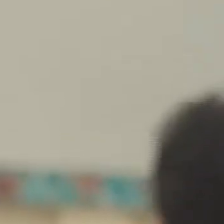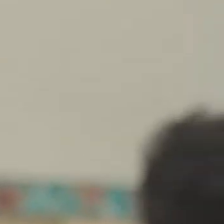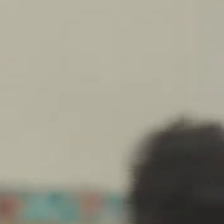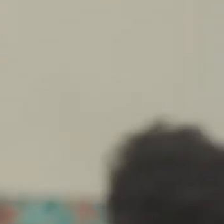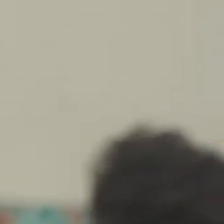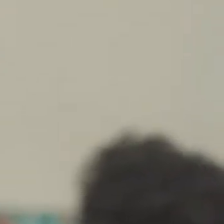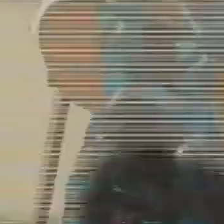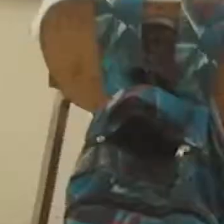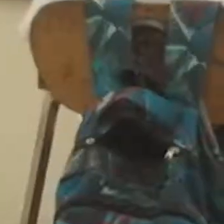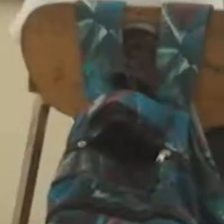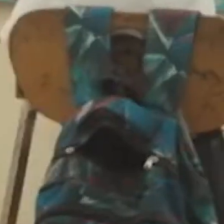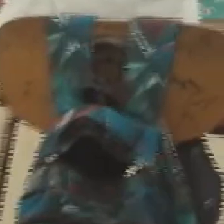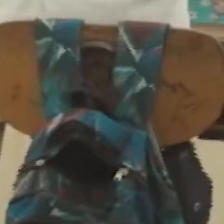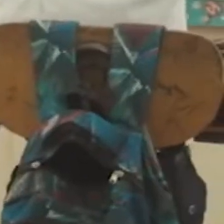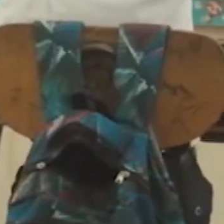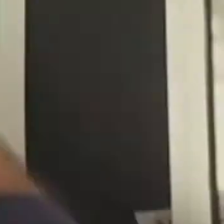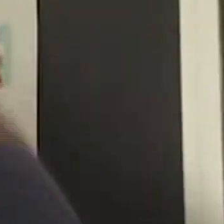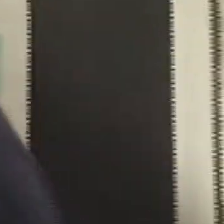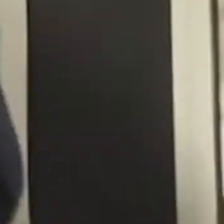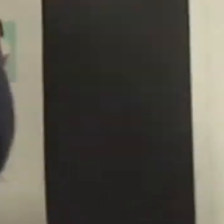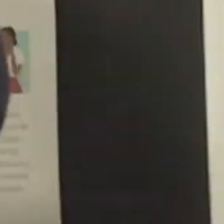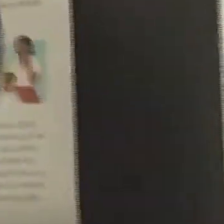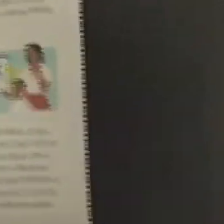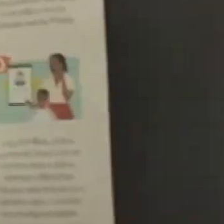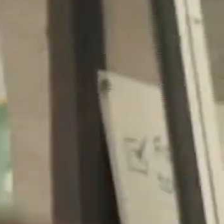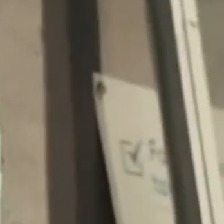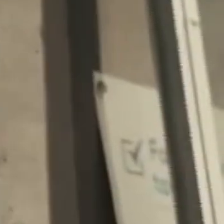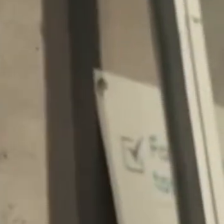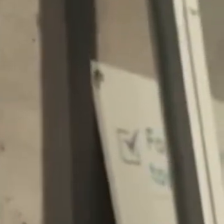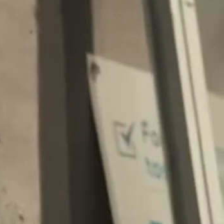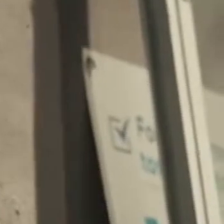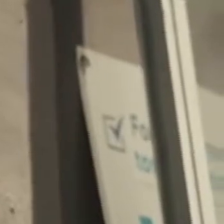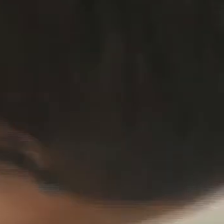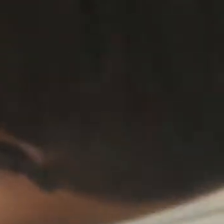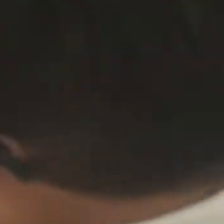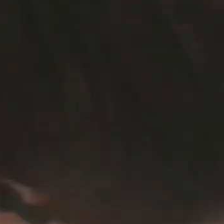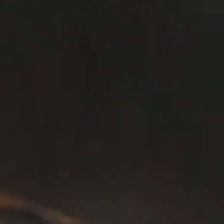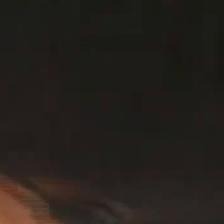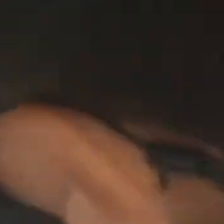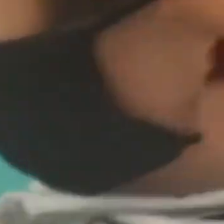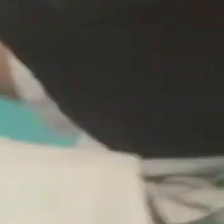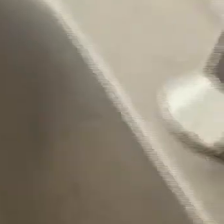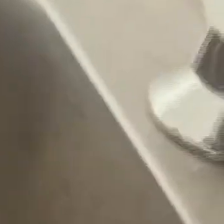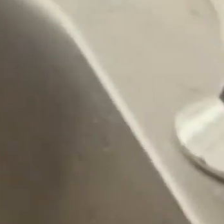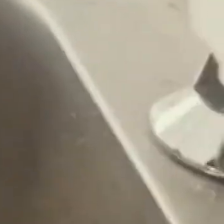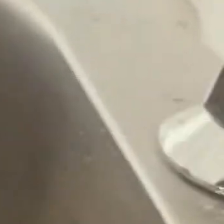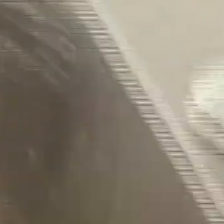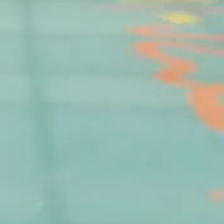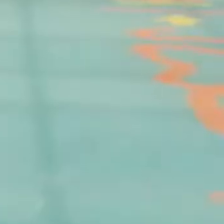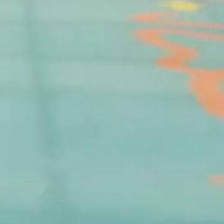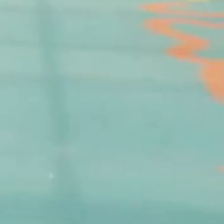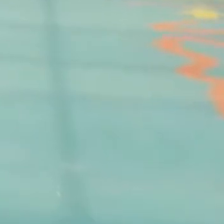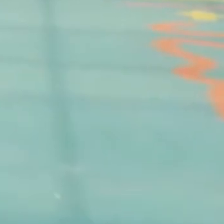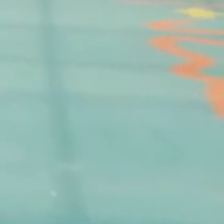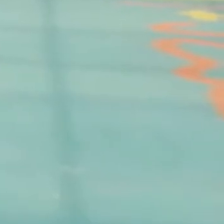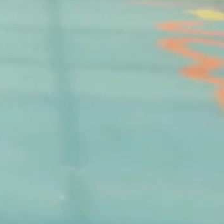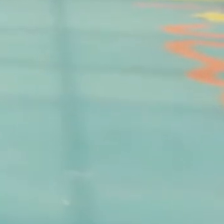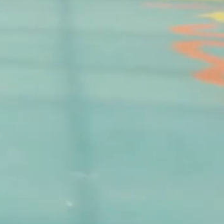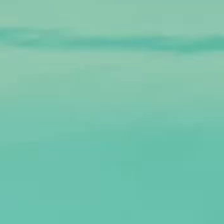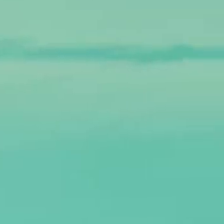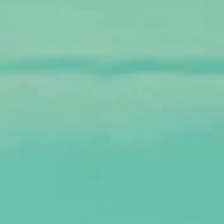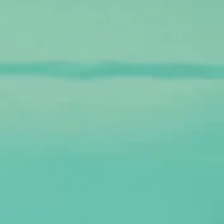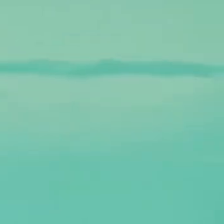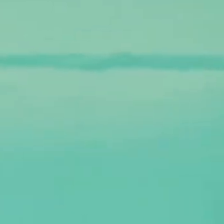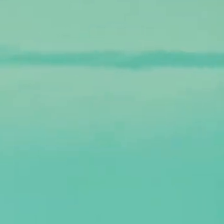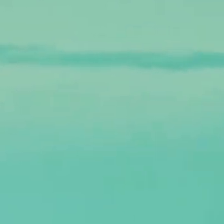En la vida de una persona estudiante, asistir a clases le da la posibilidad de no quedarse atrás. La educación es uno